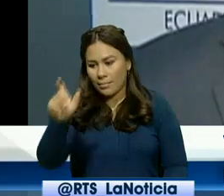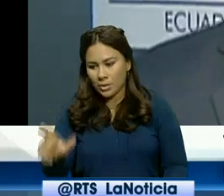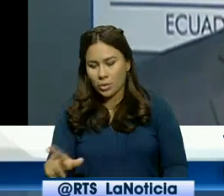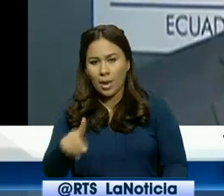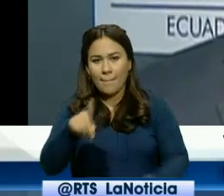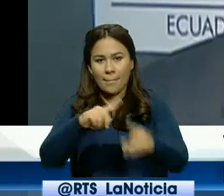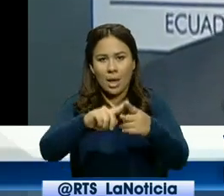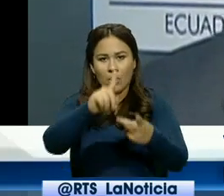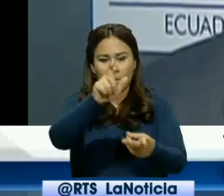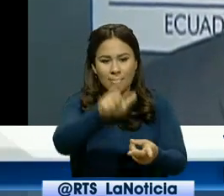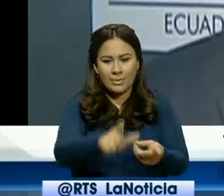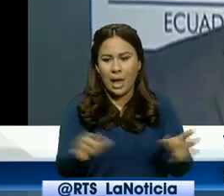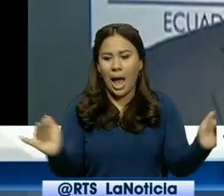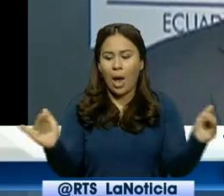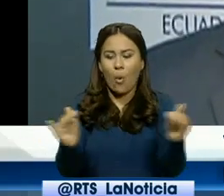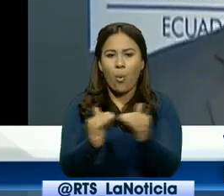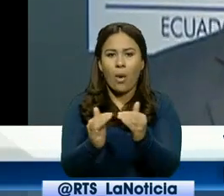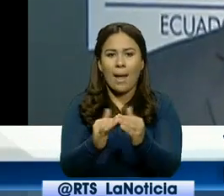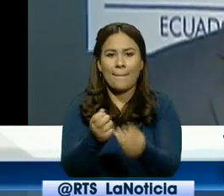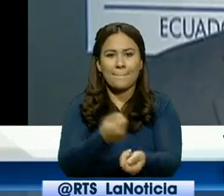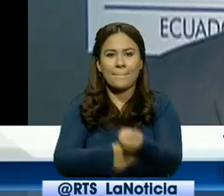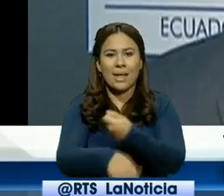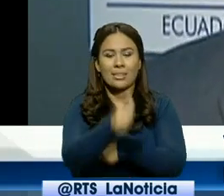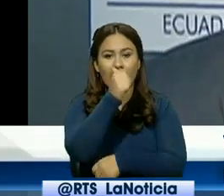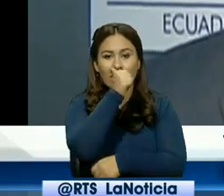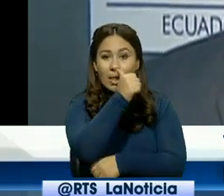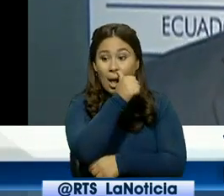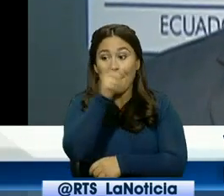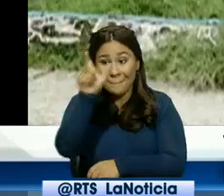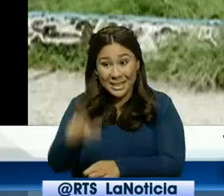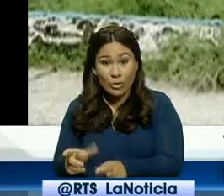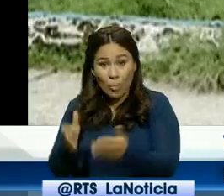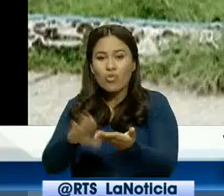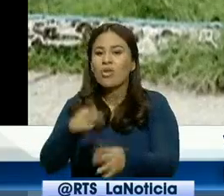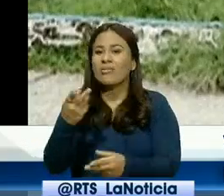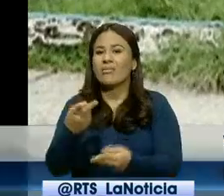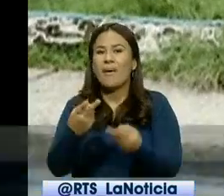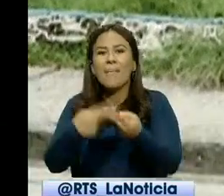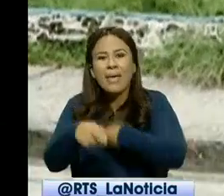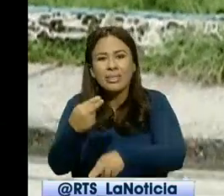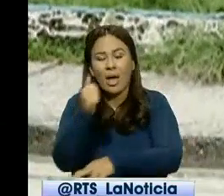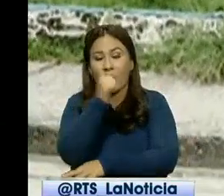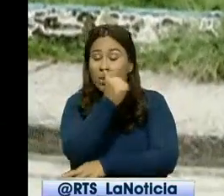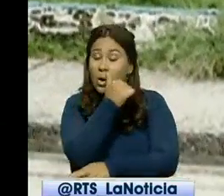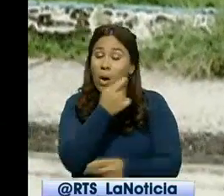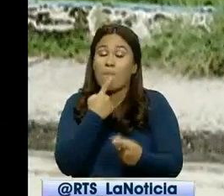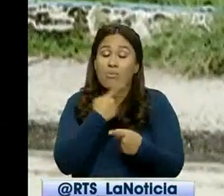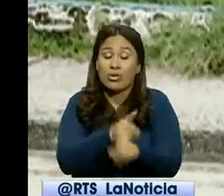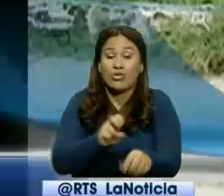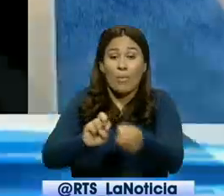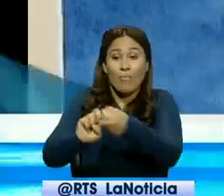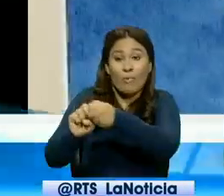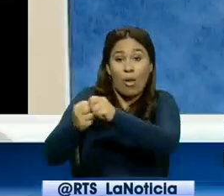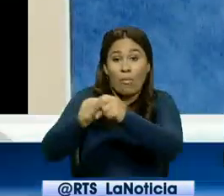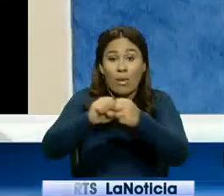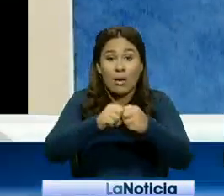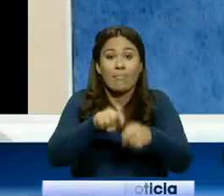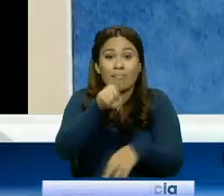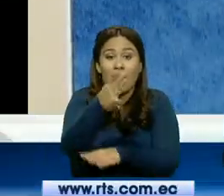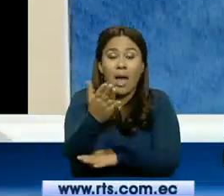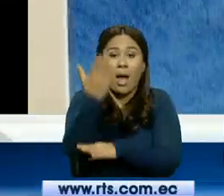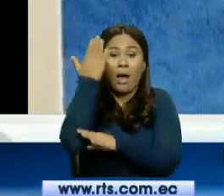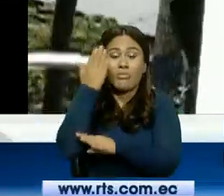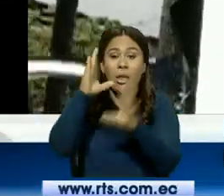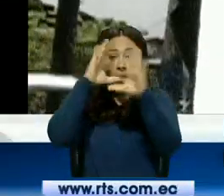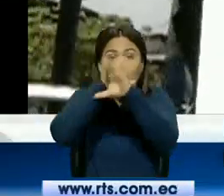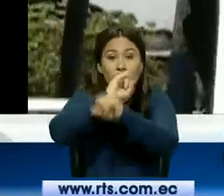tienen antecedentes penales por tráfico ilícito de sustancias sujetas a fiscalización. Mientras que en ese barrio aún están consternados por lo ocurrido la noche de ese